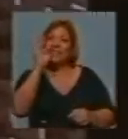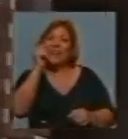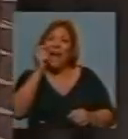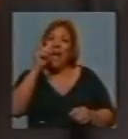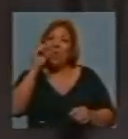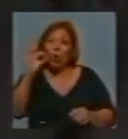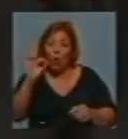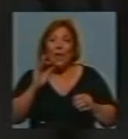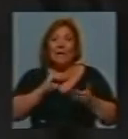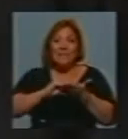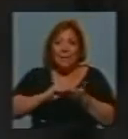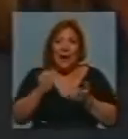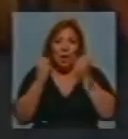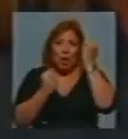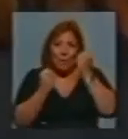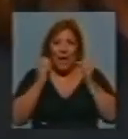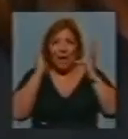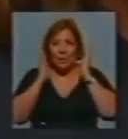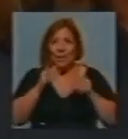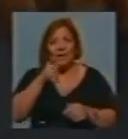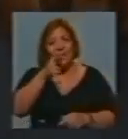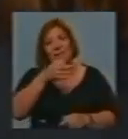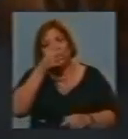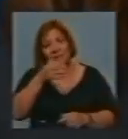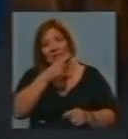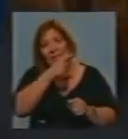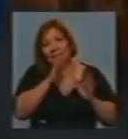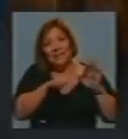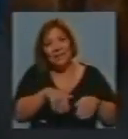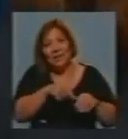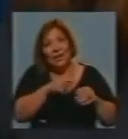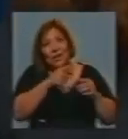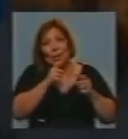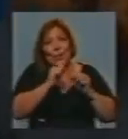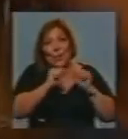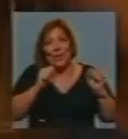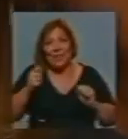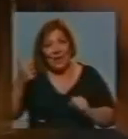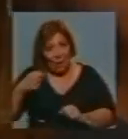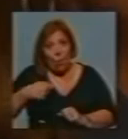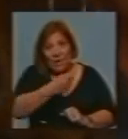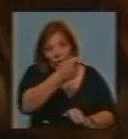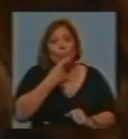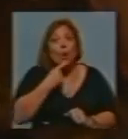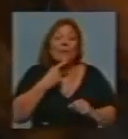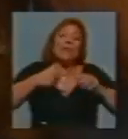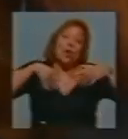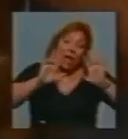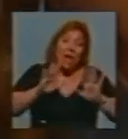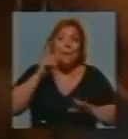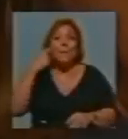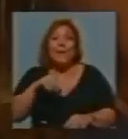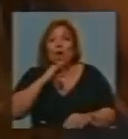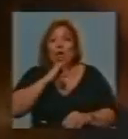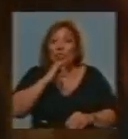escribanos y abogados. Según la magistrada, Mujica cuenta con la prerrogativa procesal del juicio político, por lo que no se podría tramitar la